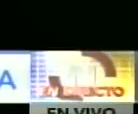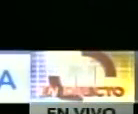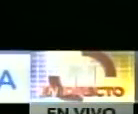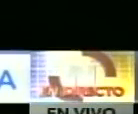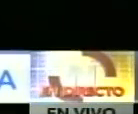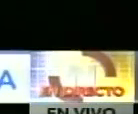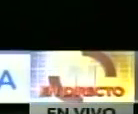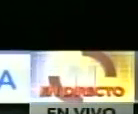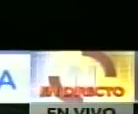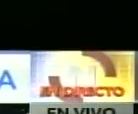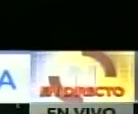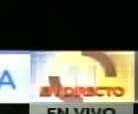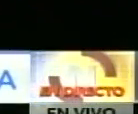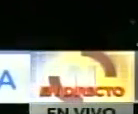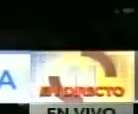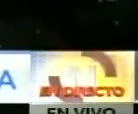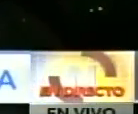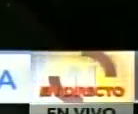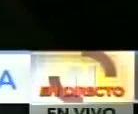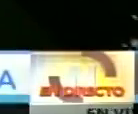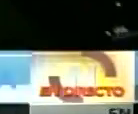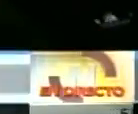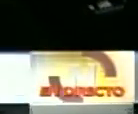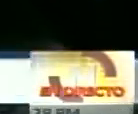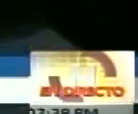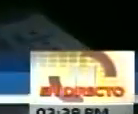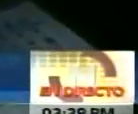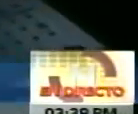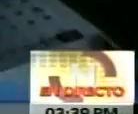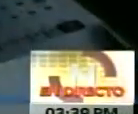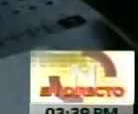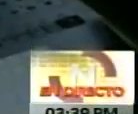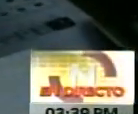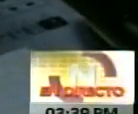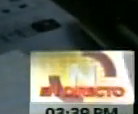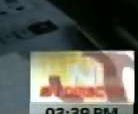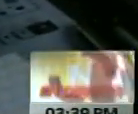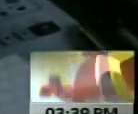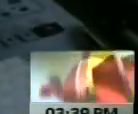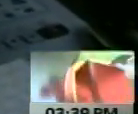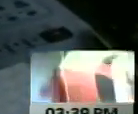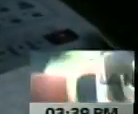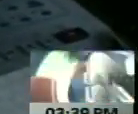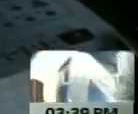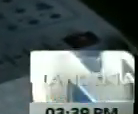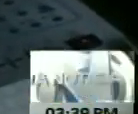Ray Barreto, indestructible. Adelante, que viva la patria. ¡Viva!